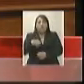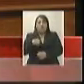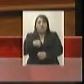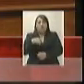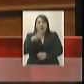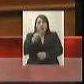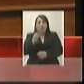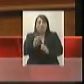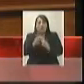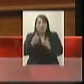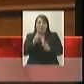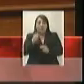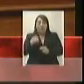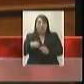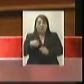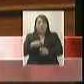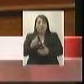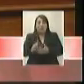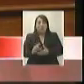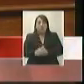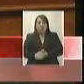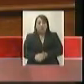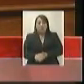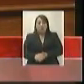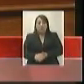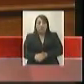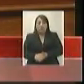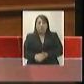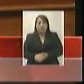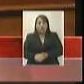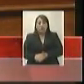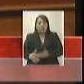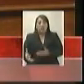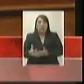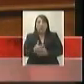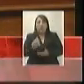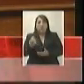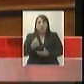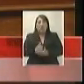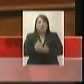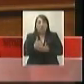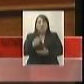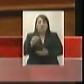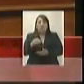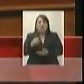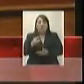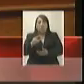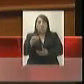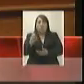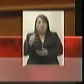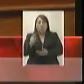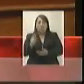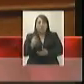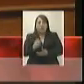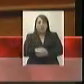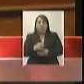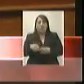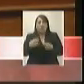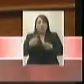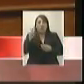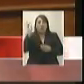hablo puntualmente de la alcaldesa de Lima, le ha quitado una ayuda a Marielita de proporcionarle